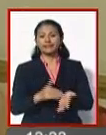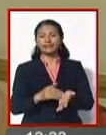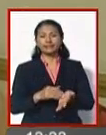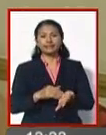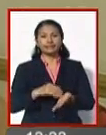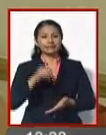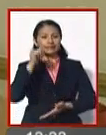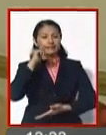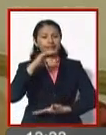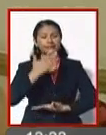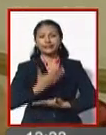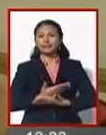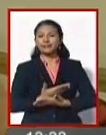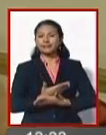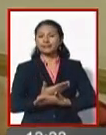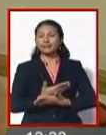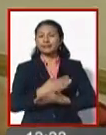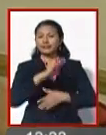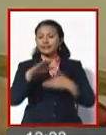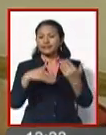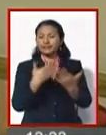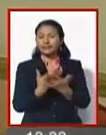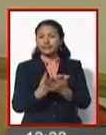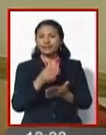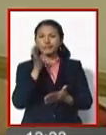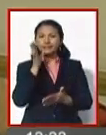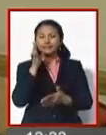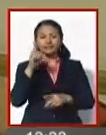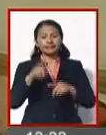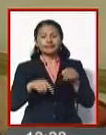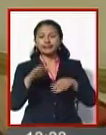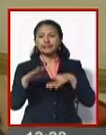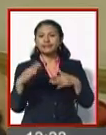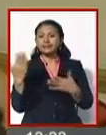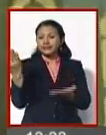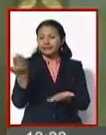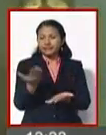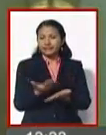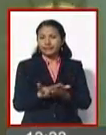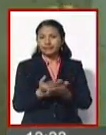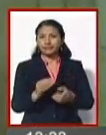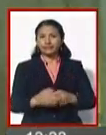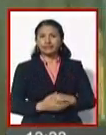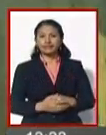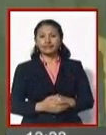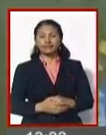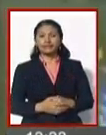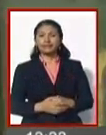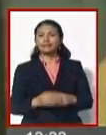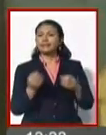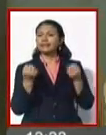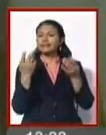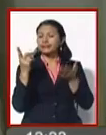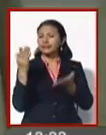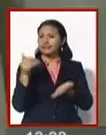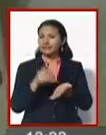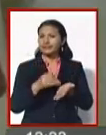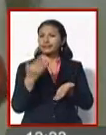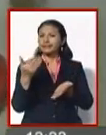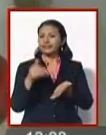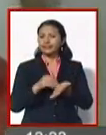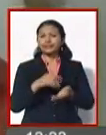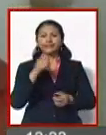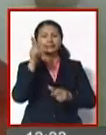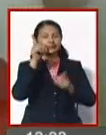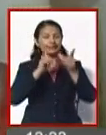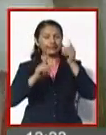mi hija, yo, bajamos y nos quedamos, y todos, ¿no? Hasta mi mami, que no puede caminar, bajó. Ya serían innumerables las veces que este Cristo